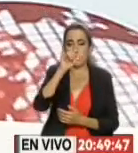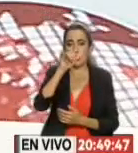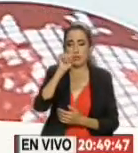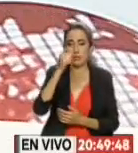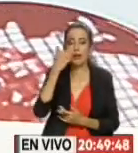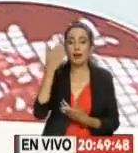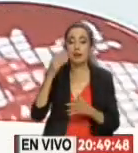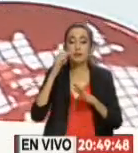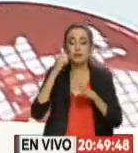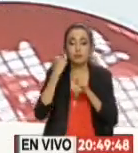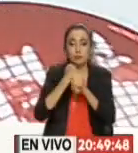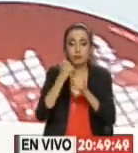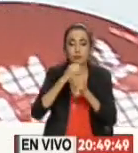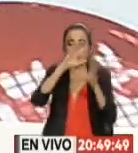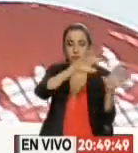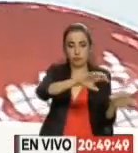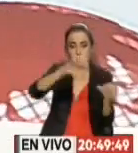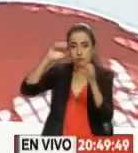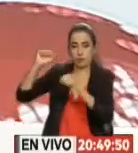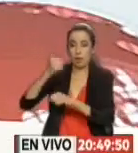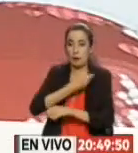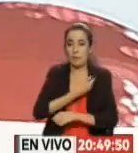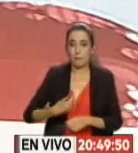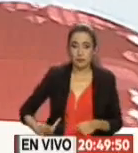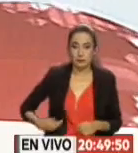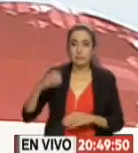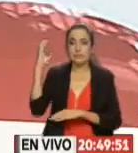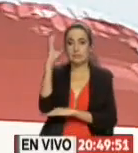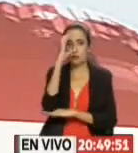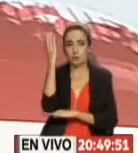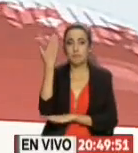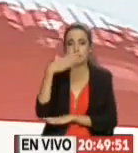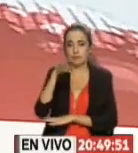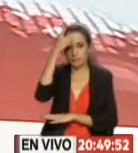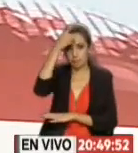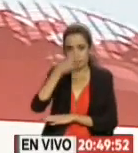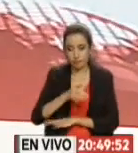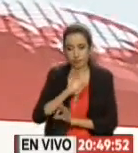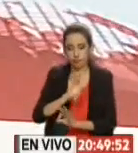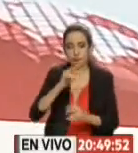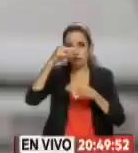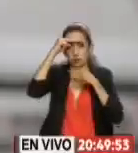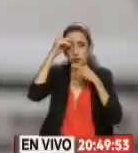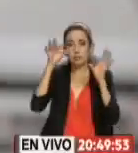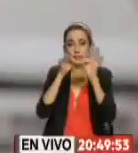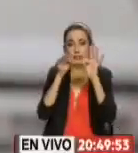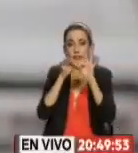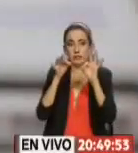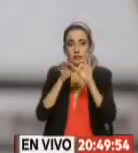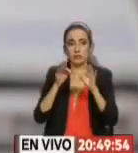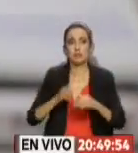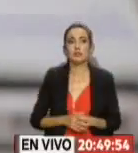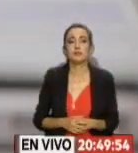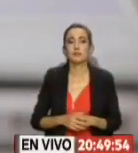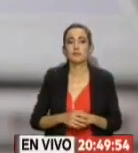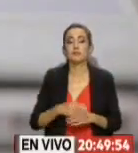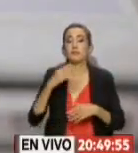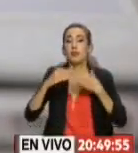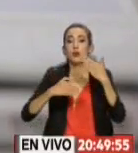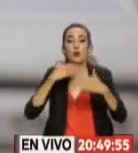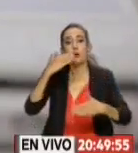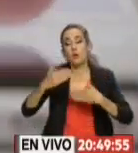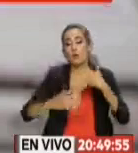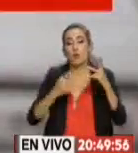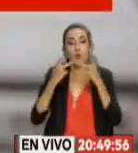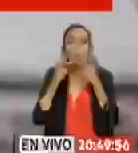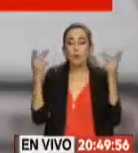operativo realizado en Colombia. El presidente de ese país, Iván Duque, confirmó la noticia en redes sociales. En operativo de la Fuerza Pública